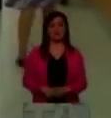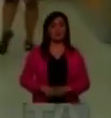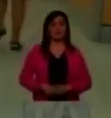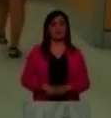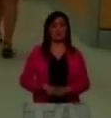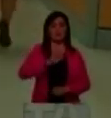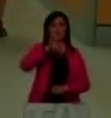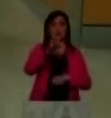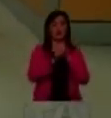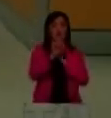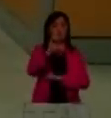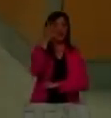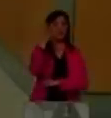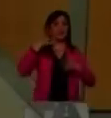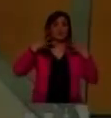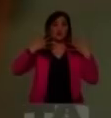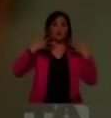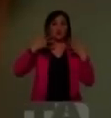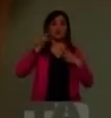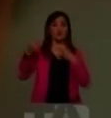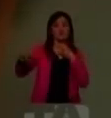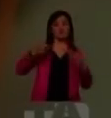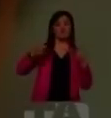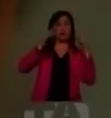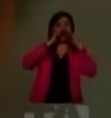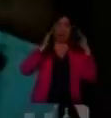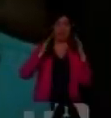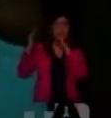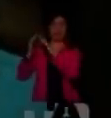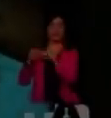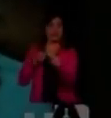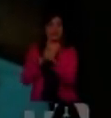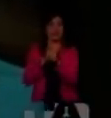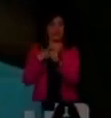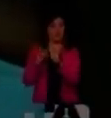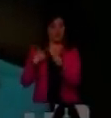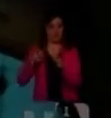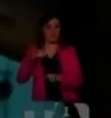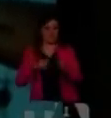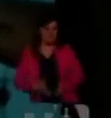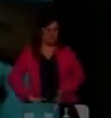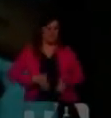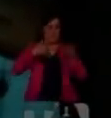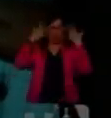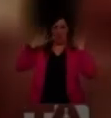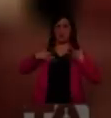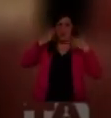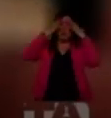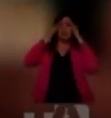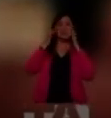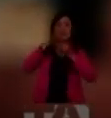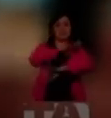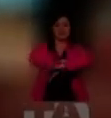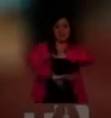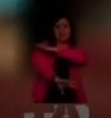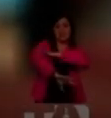Julio del 2015, Guayaquil. Una riña entre vecinas terminó con una de ellas bañada en ácido, afectando su rostro y